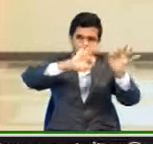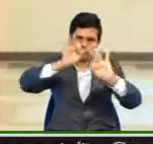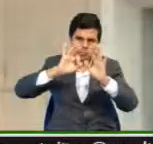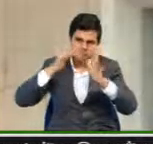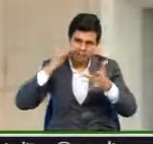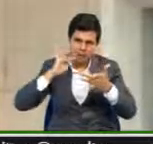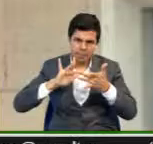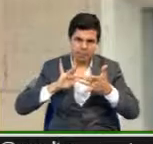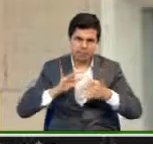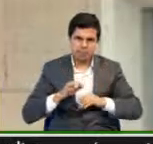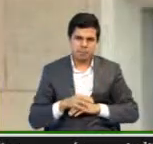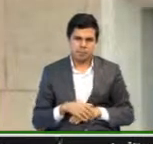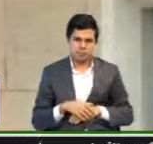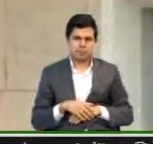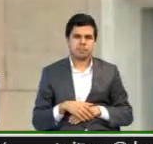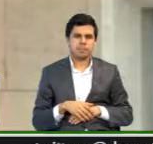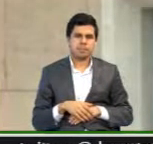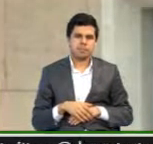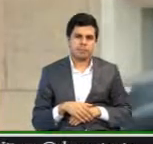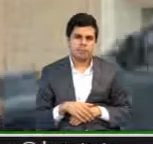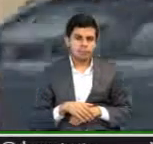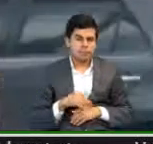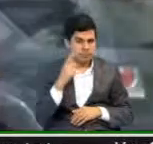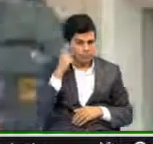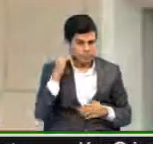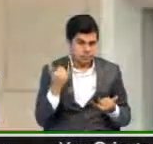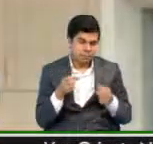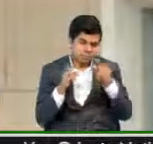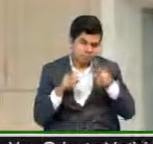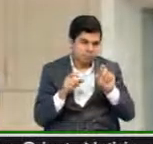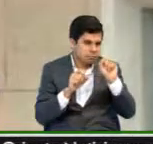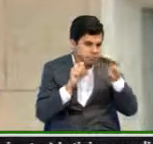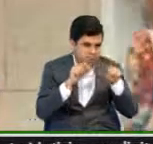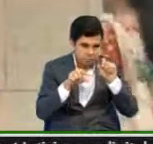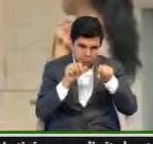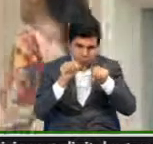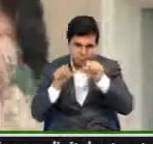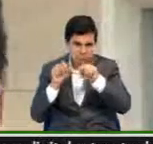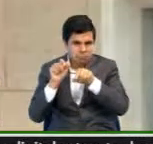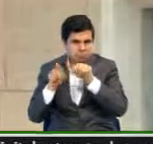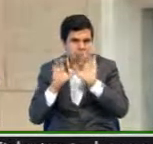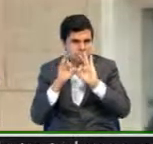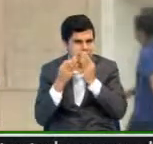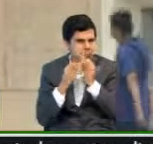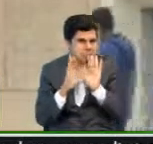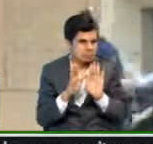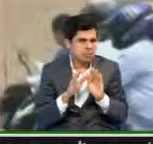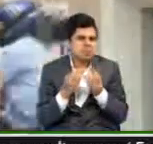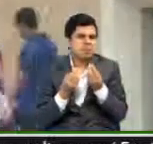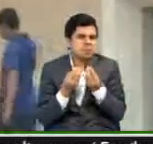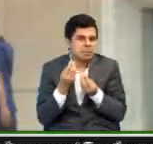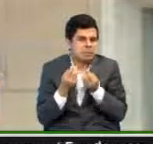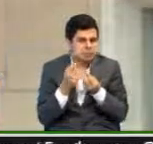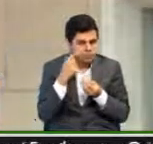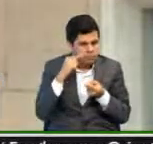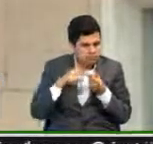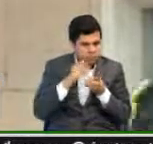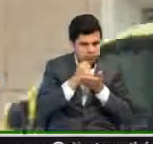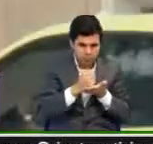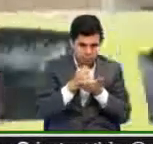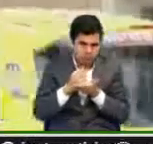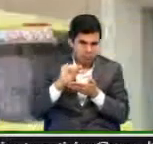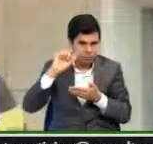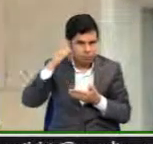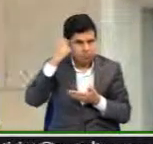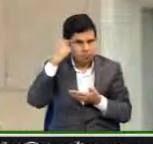caso. Y a la espera de que el censo que se tiene programado se realice con estas familias y puedan recibir todas las ayudas que tiene previsto